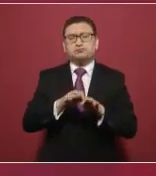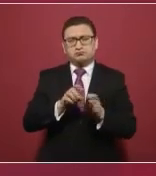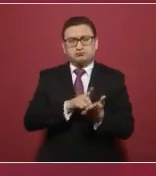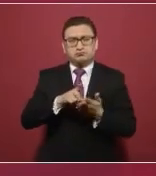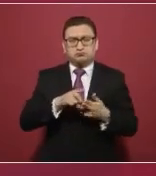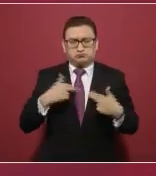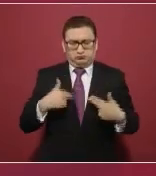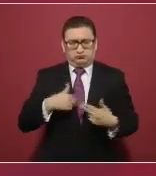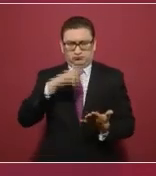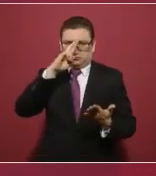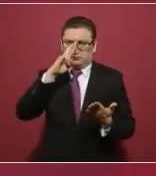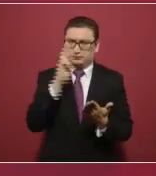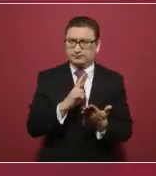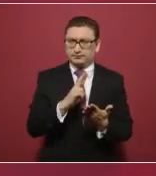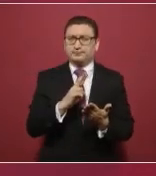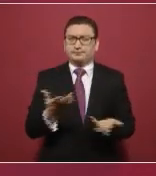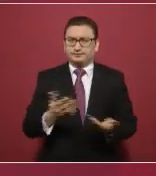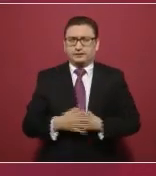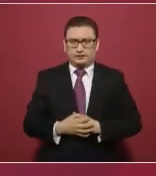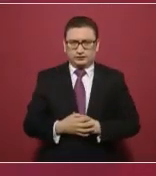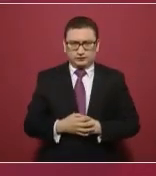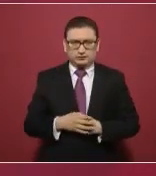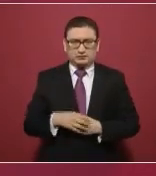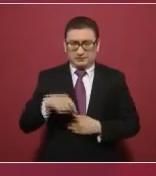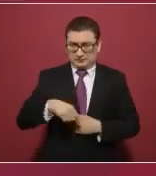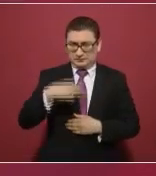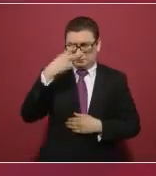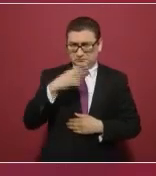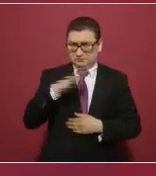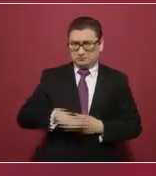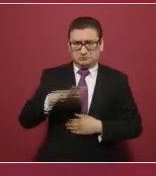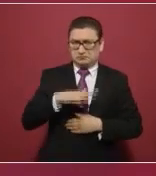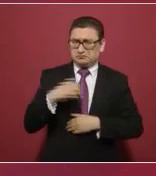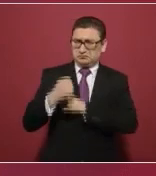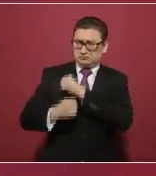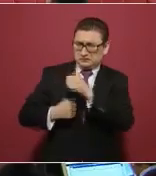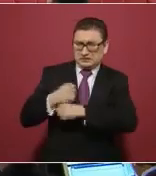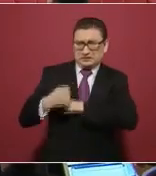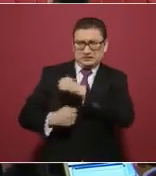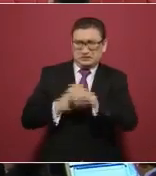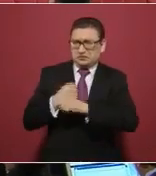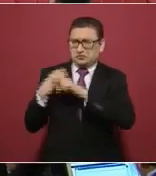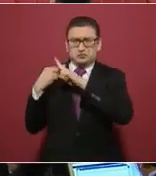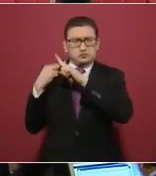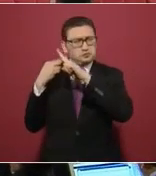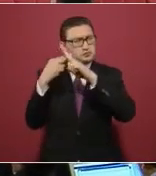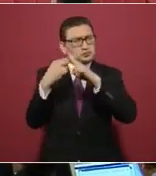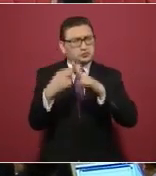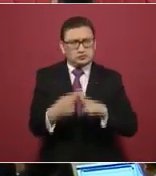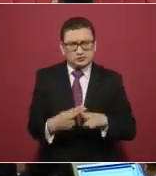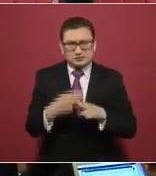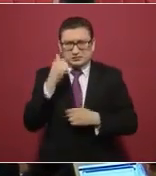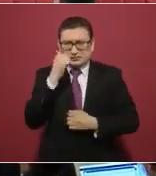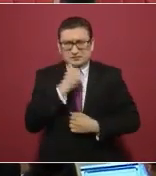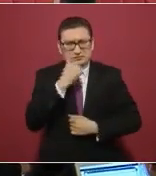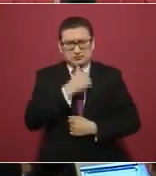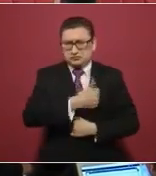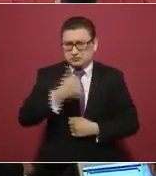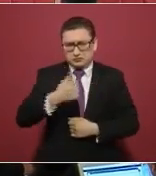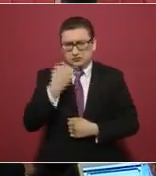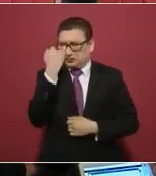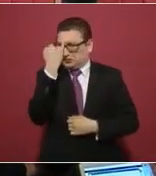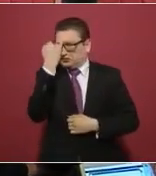decir, durante muchos años en México se manejó un acerto, un paradigma